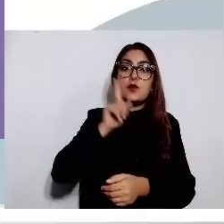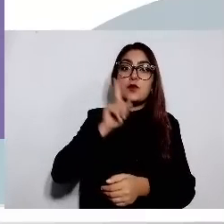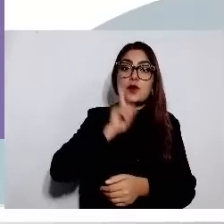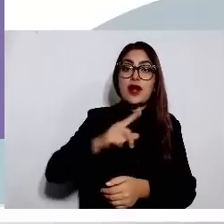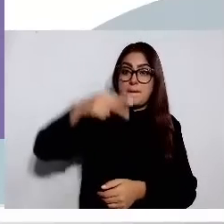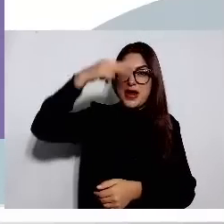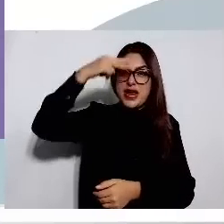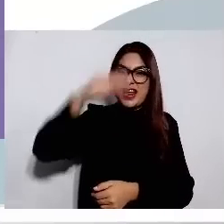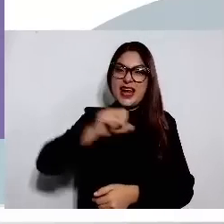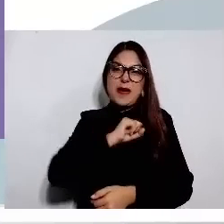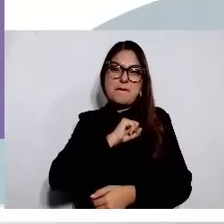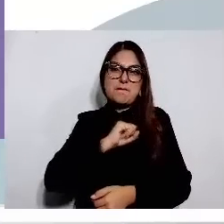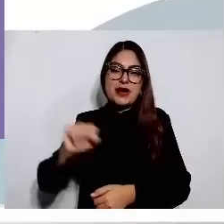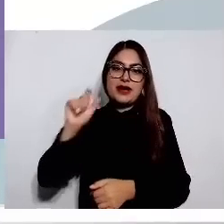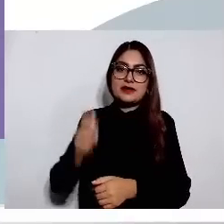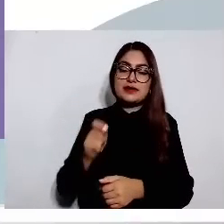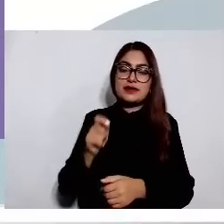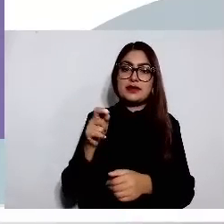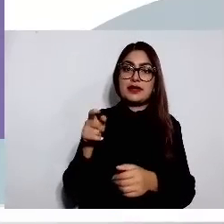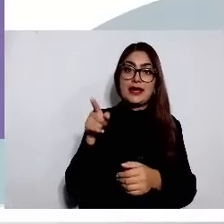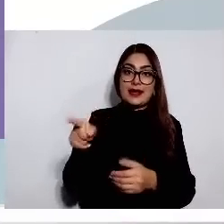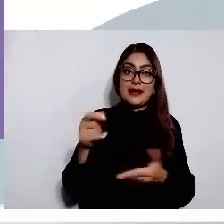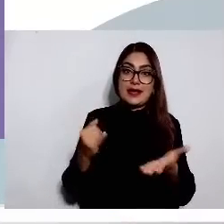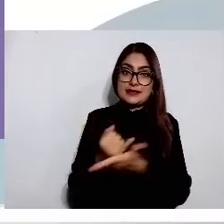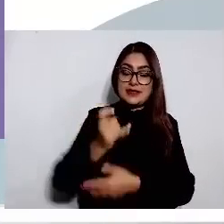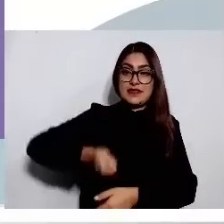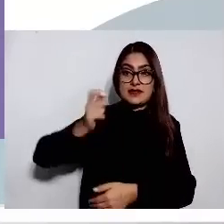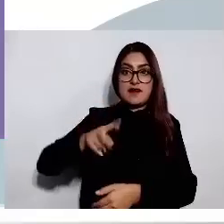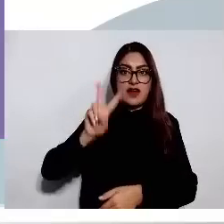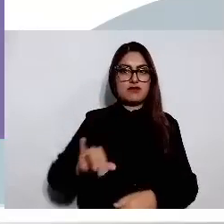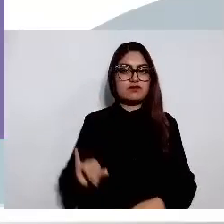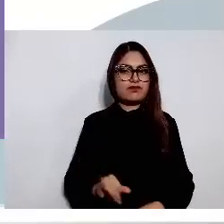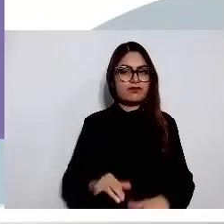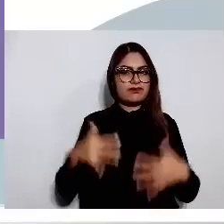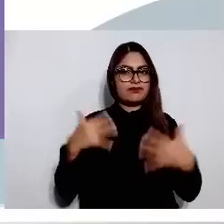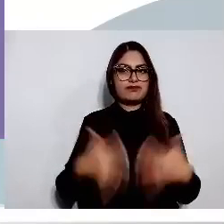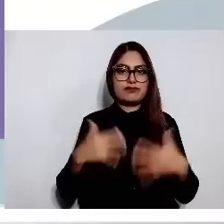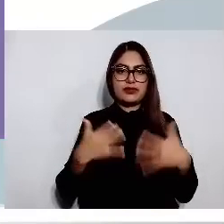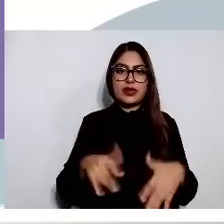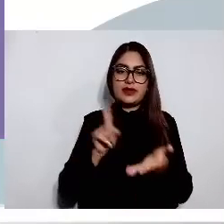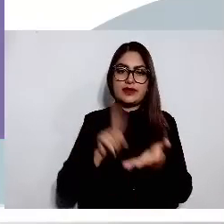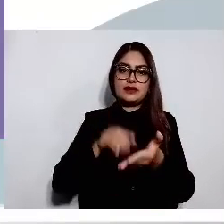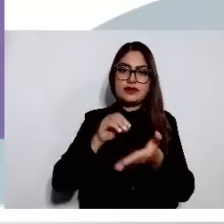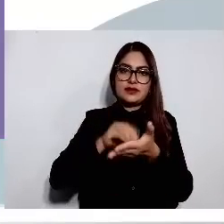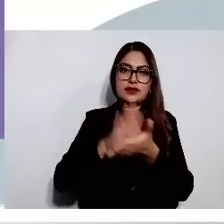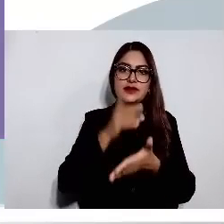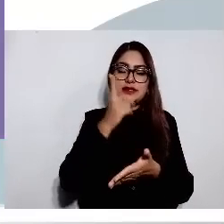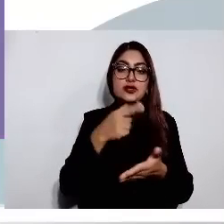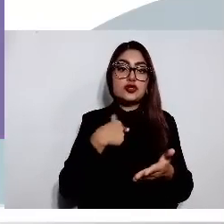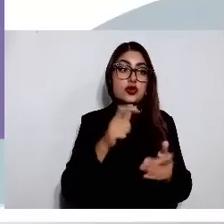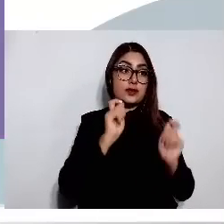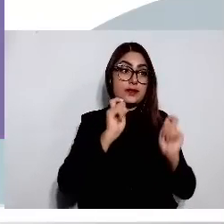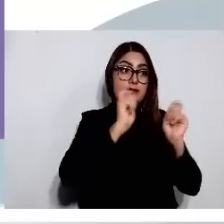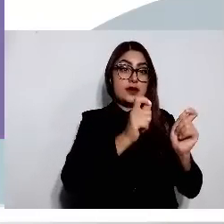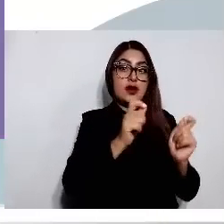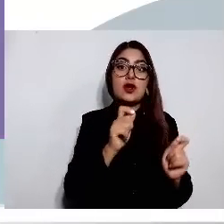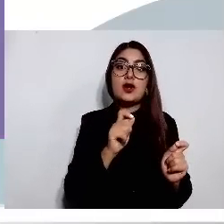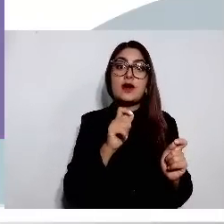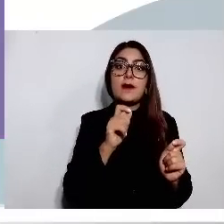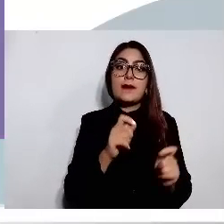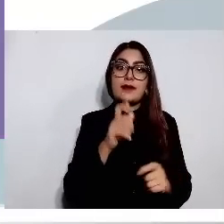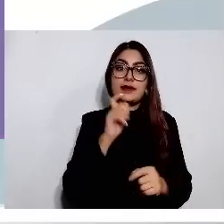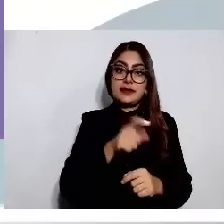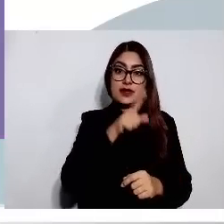es una joya esta sentencia porque así literal está en la sentencia. Es porque no cumples con el rol de madre tradicional